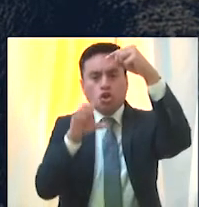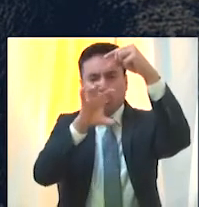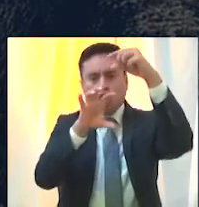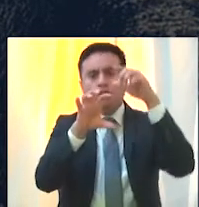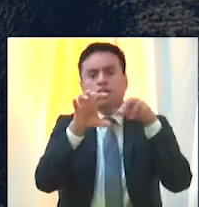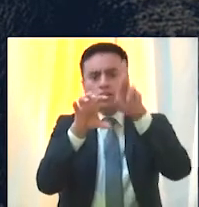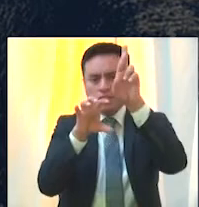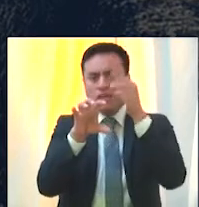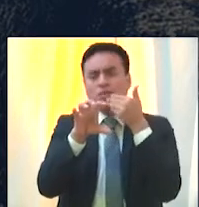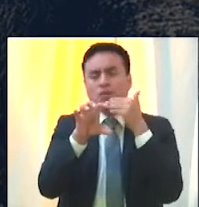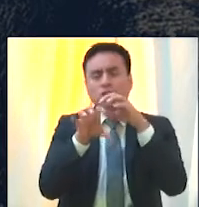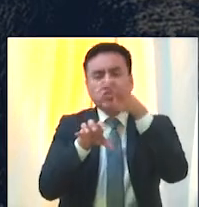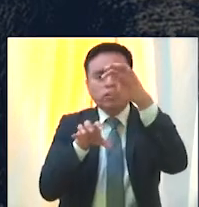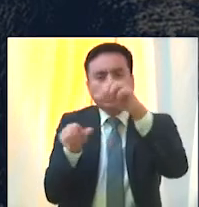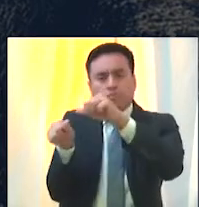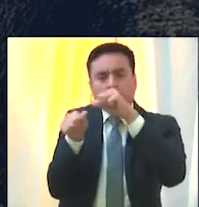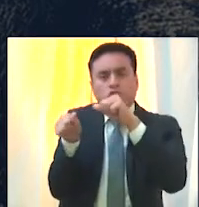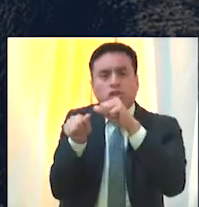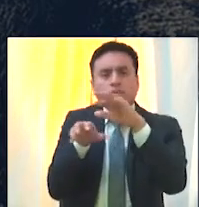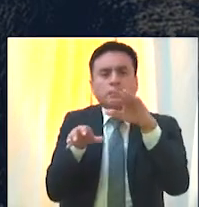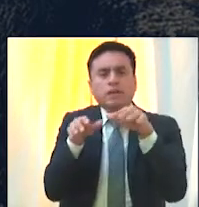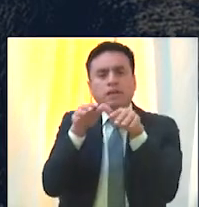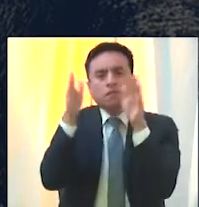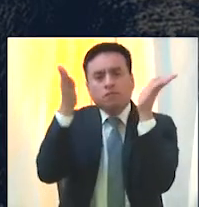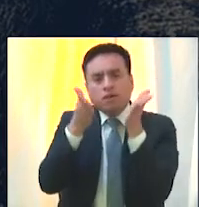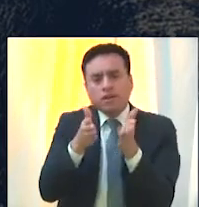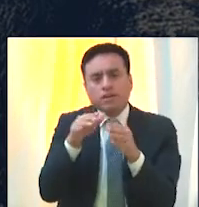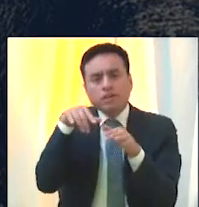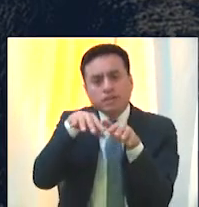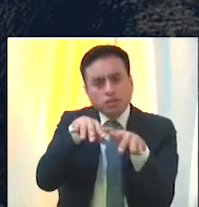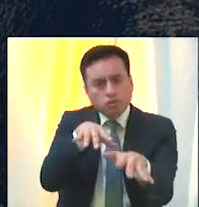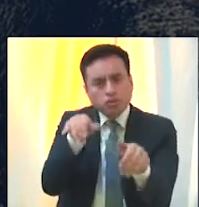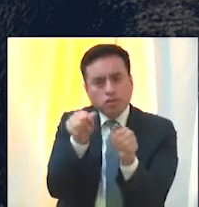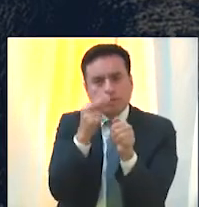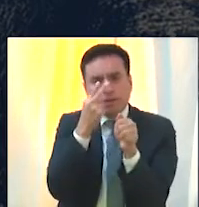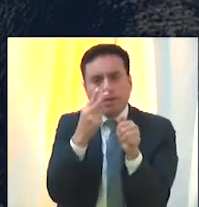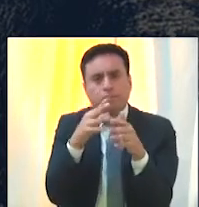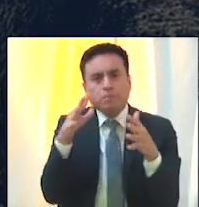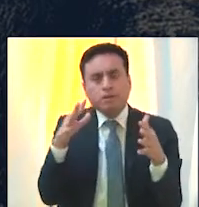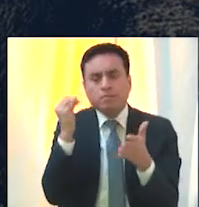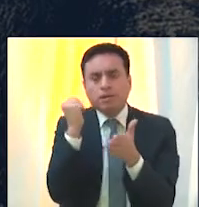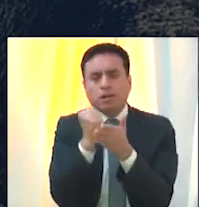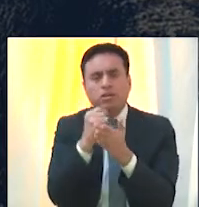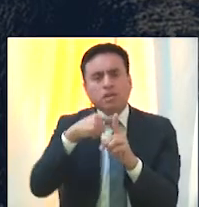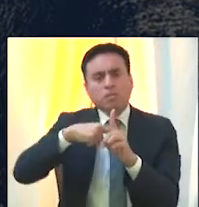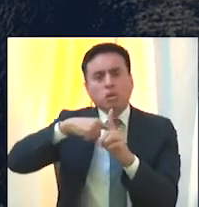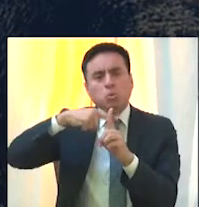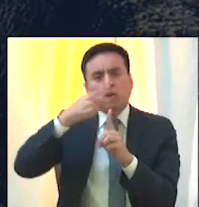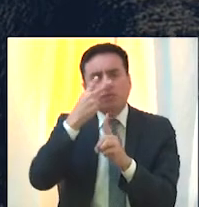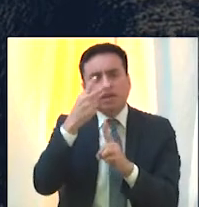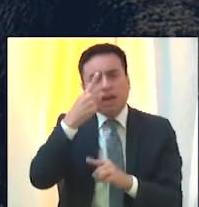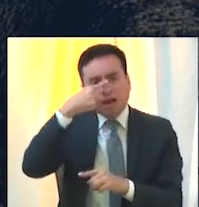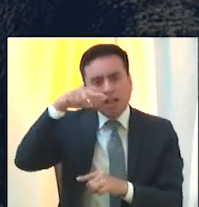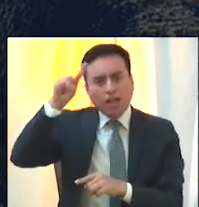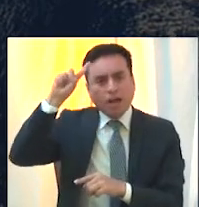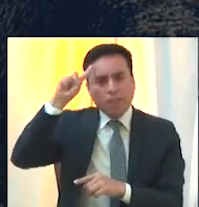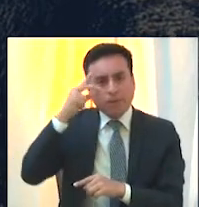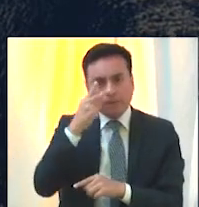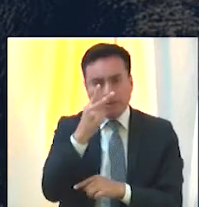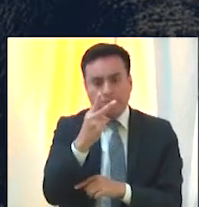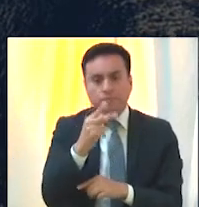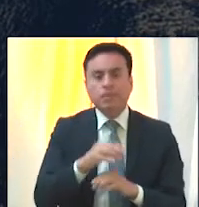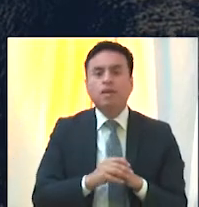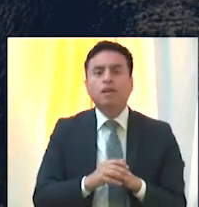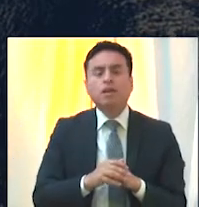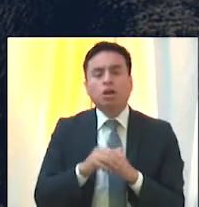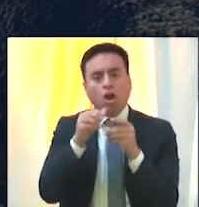la cordillera, en la precordillera y en los valles interiores. Eso se ve muy bien en ese aumento muy marcado de temperatura que ustedes ven en Calama. Si nos vamos a